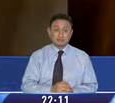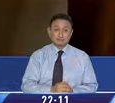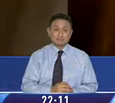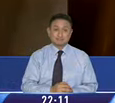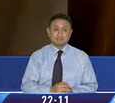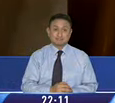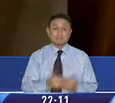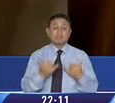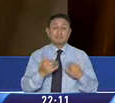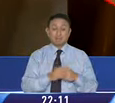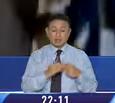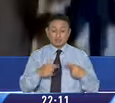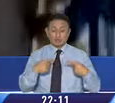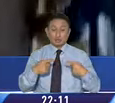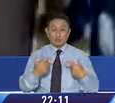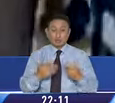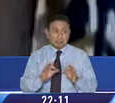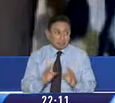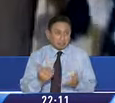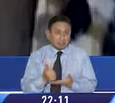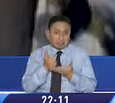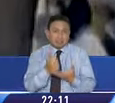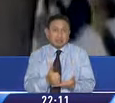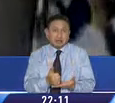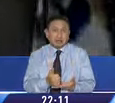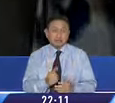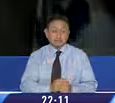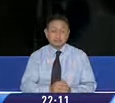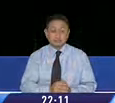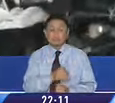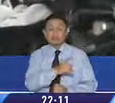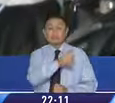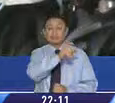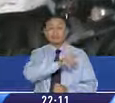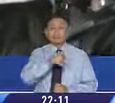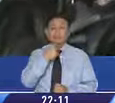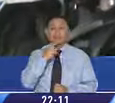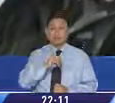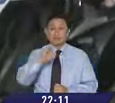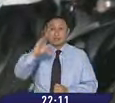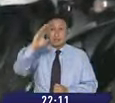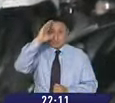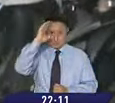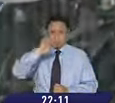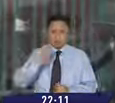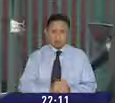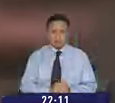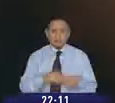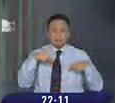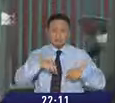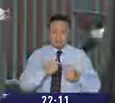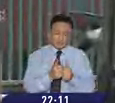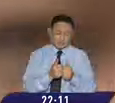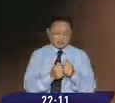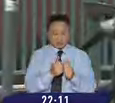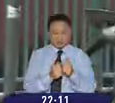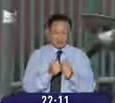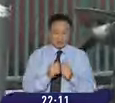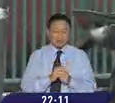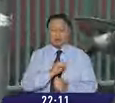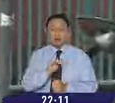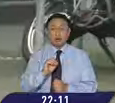que en el día a día no se hace nada, ya sea porque, como señalan las personas, los uniformados pasan más en los celulares o, a